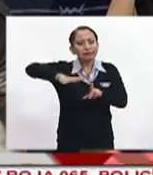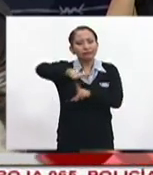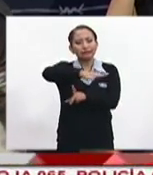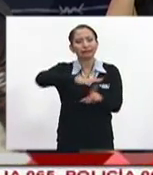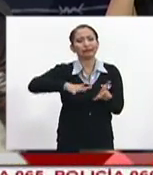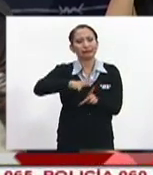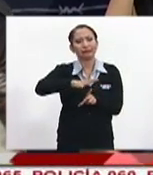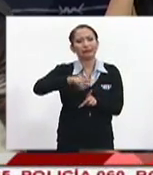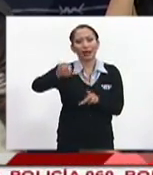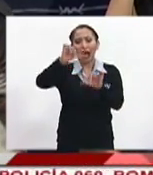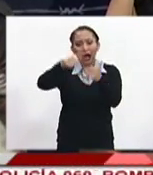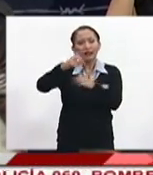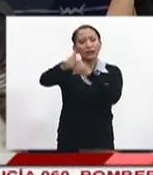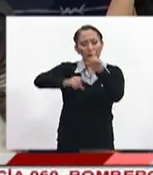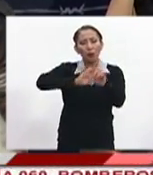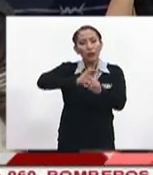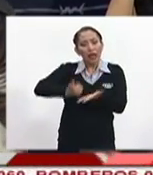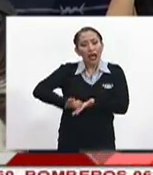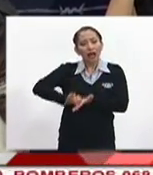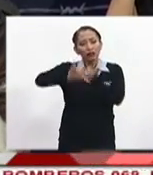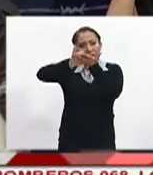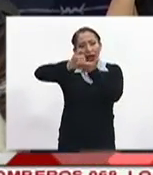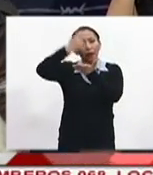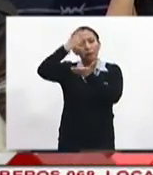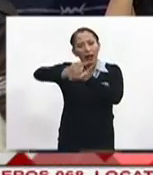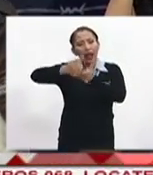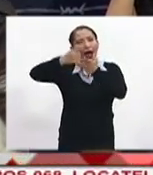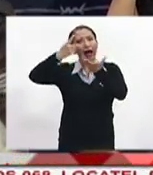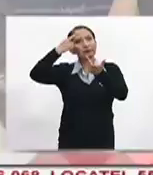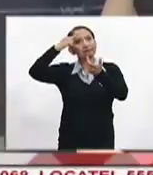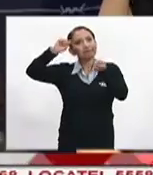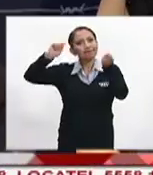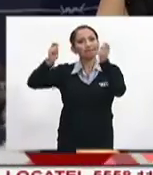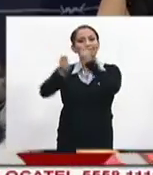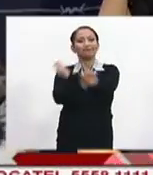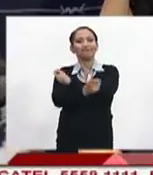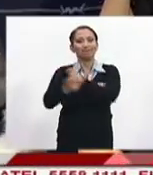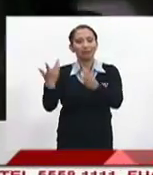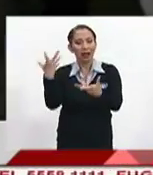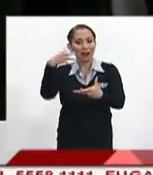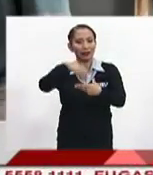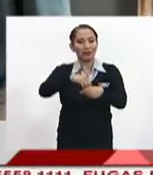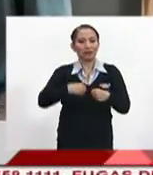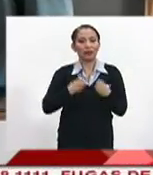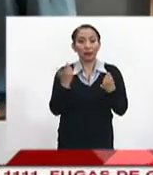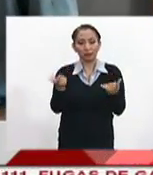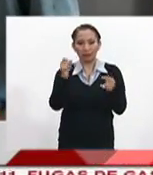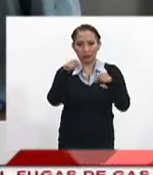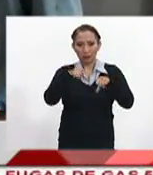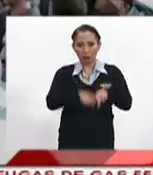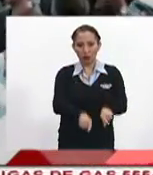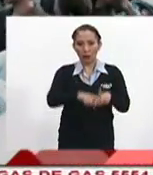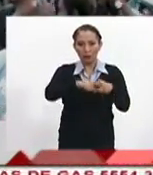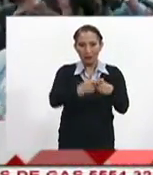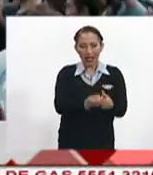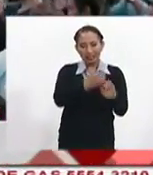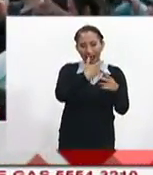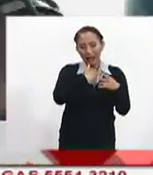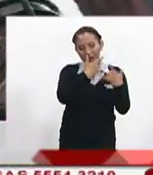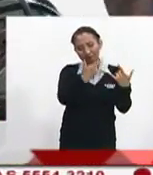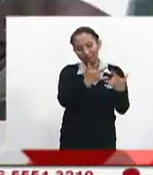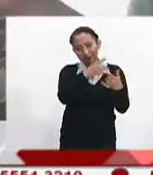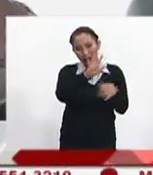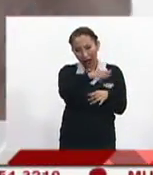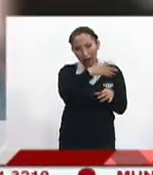a que el arte y el deporte pueden ser factores de reinserción social. En paralelo al inicio de su corrida comercial